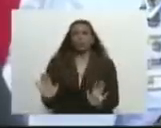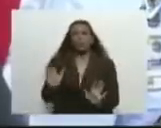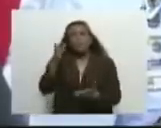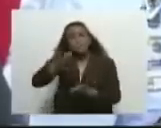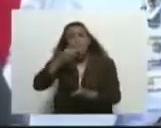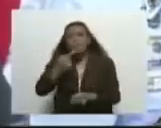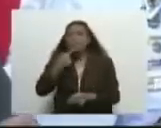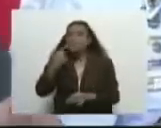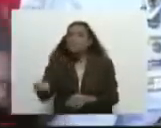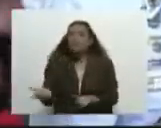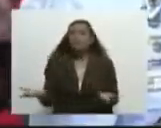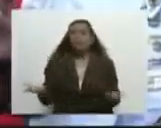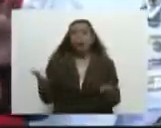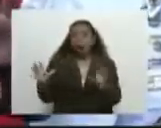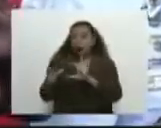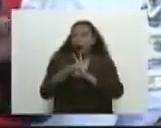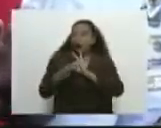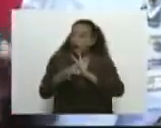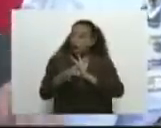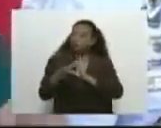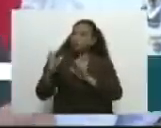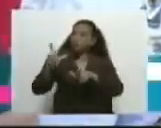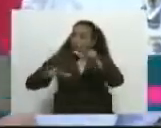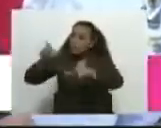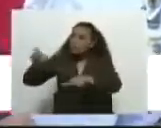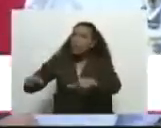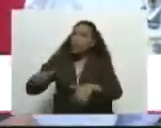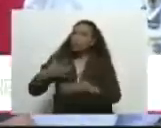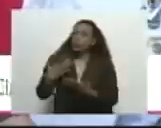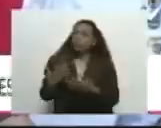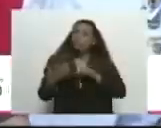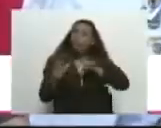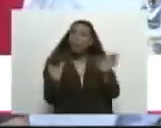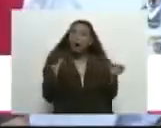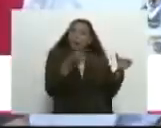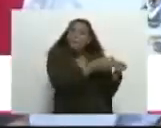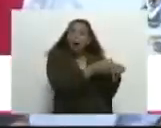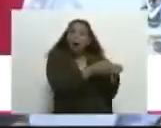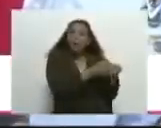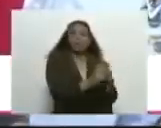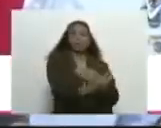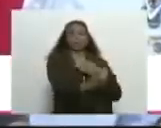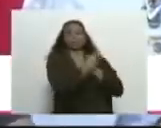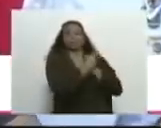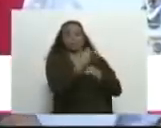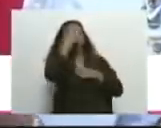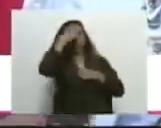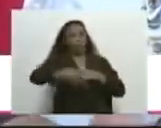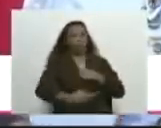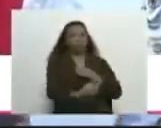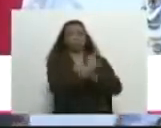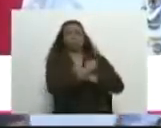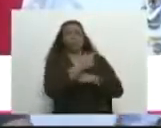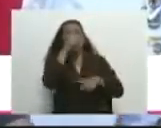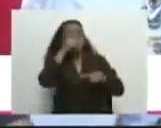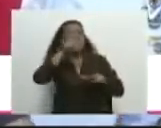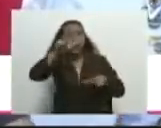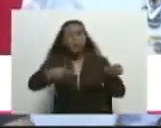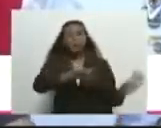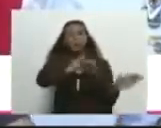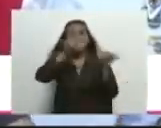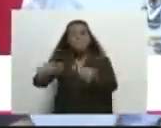siempre decimos que hay una rémora allí siempre latente de odio visceral contra los soldados y contra el pueblo en sí mismo.